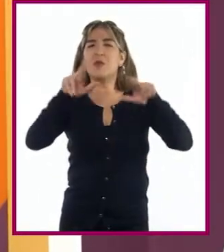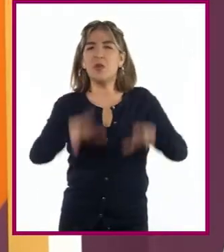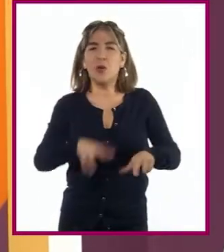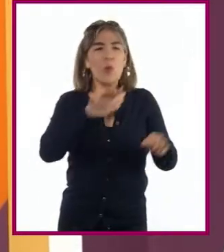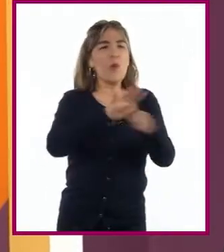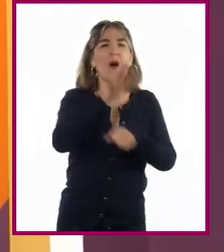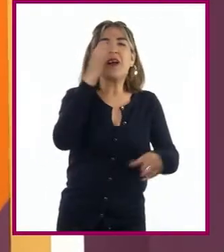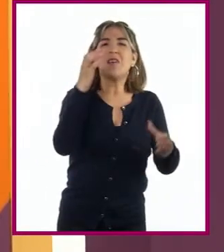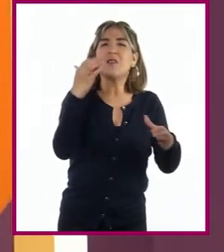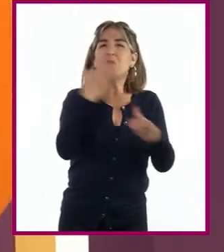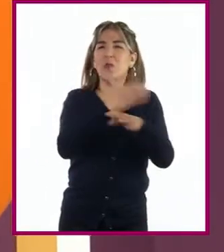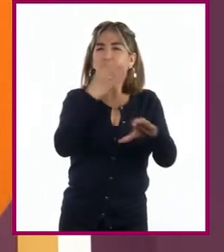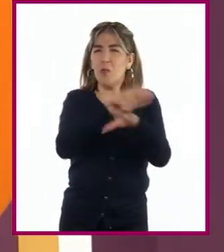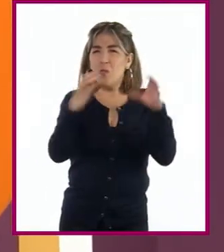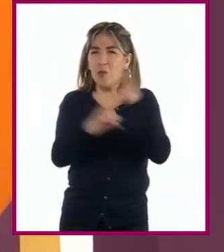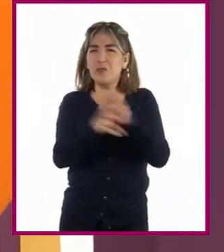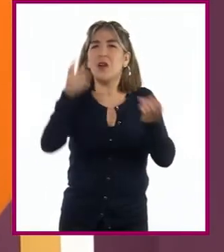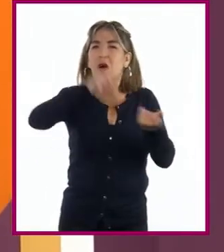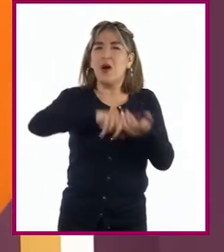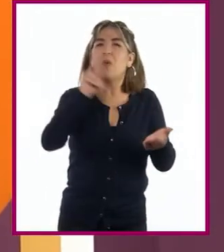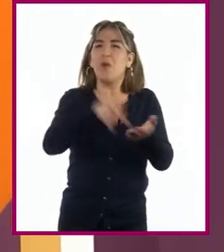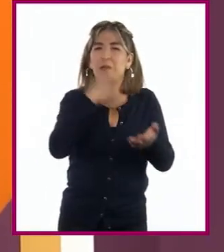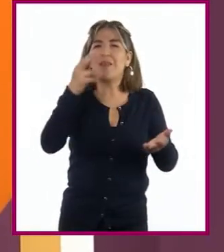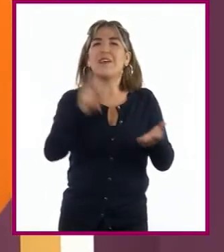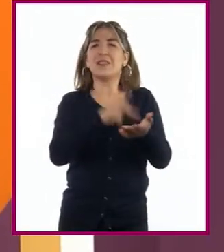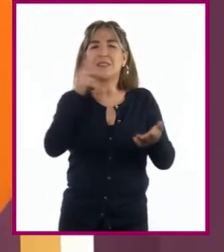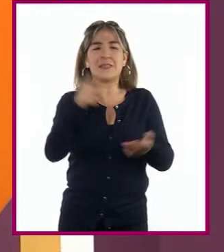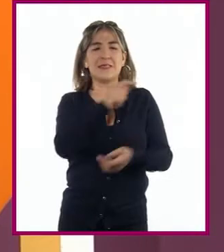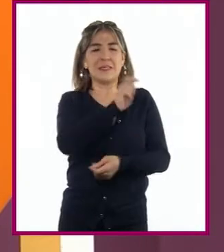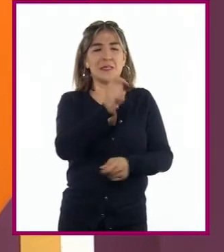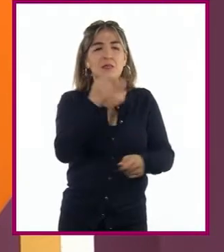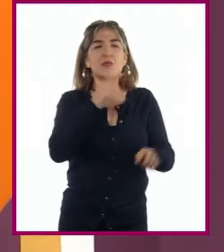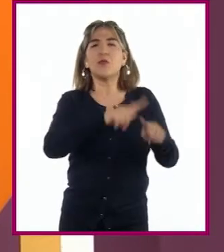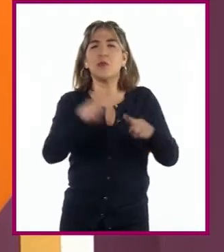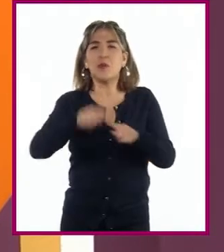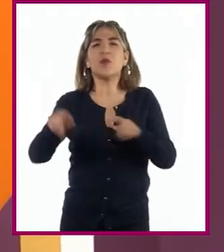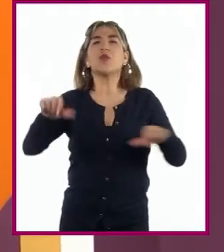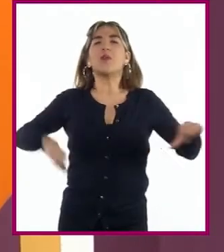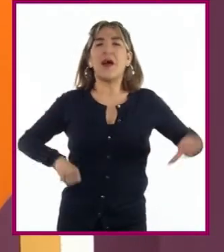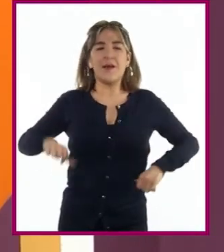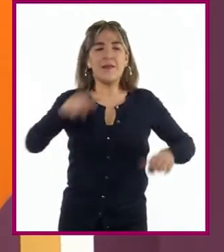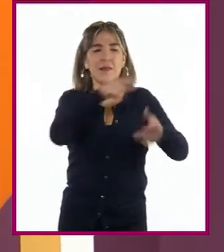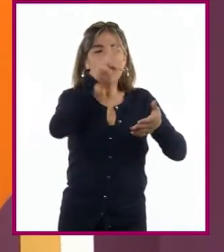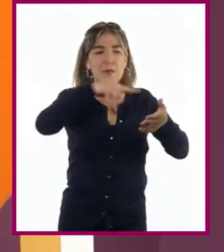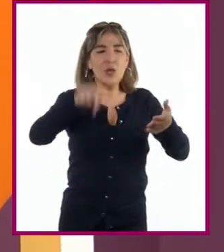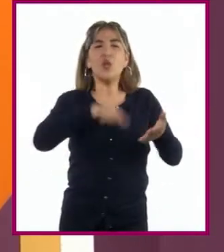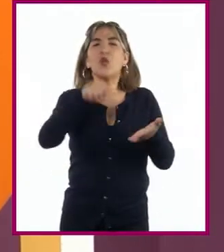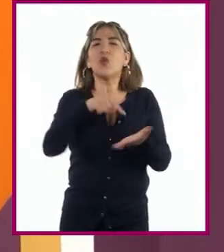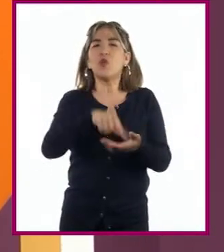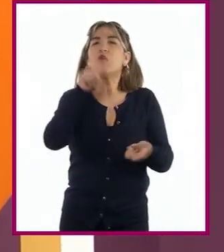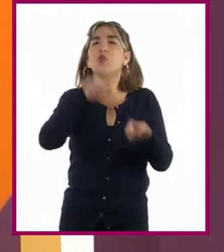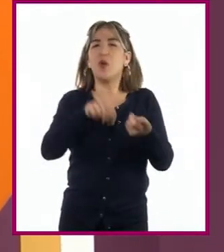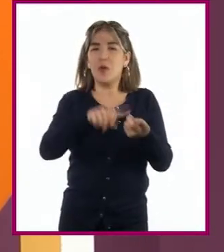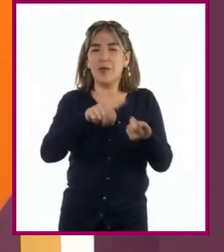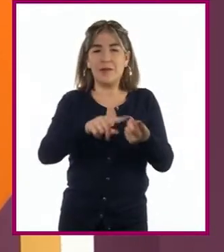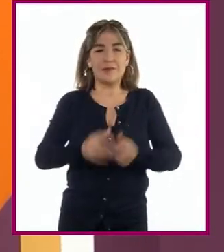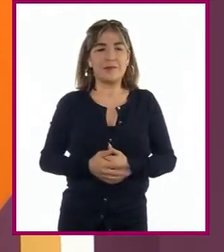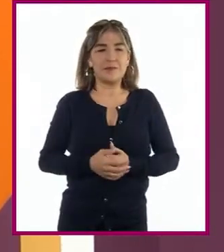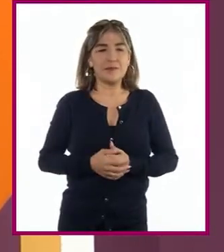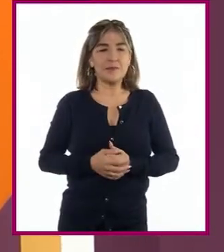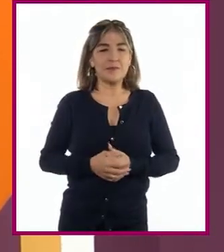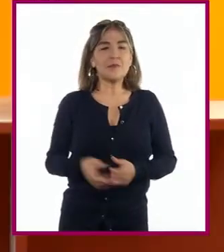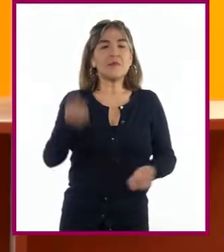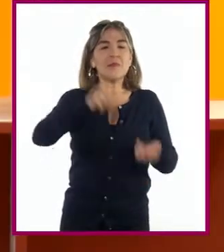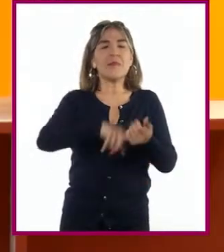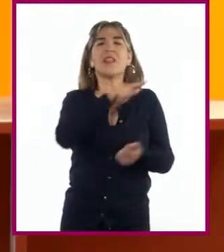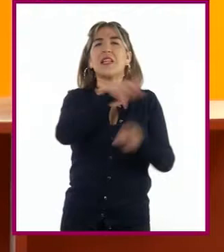repiten? ¿Cuáles son los colores que predominan? ¿Y en qué lugar se ubica esta pintura? ¿Cuál es el tema de la